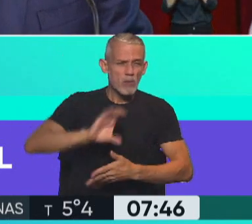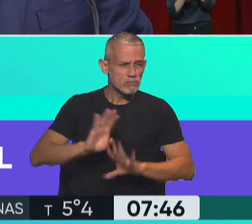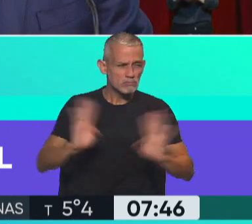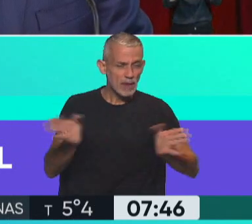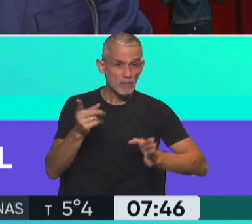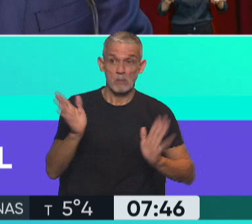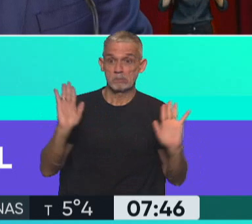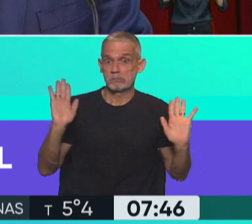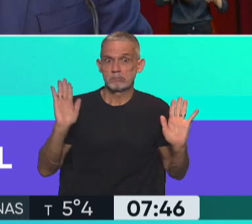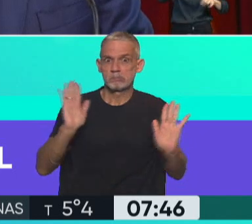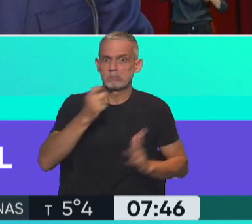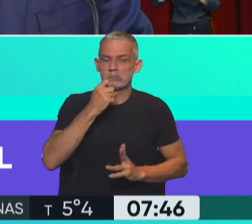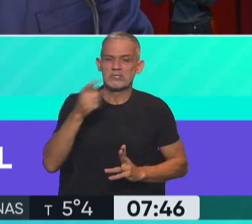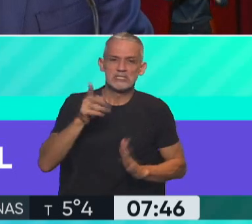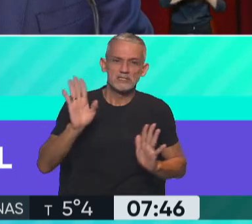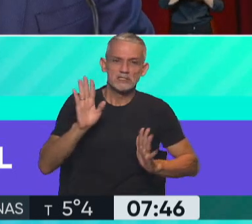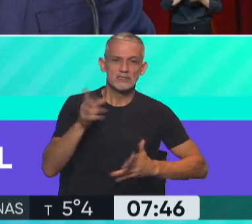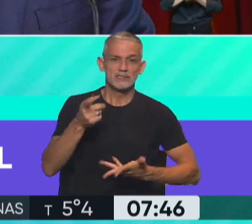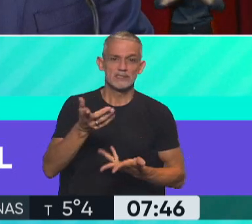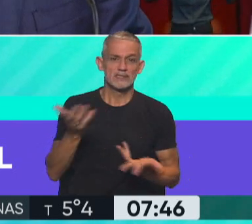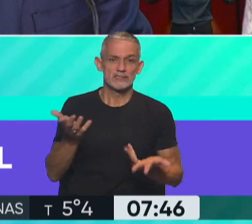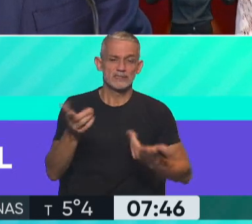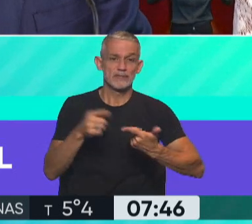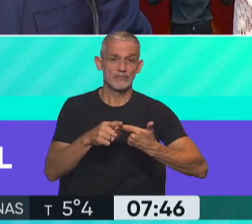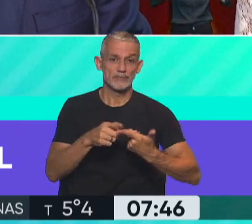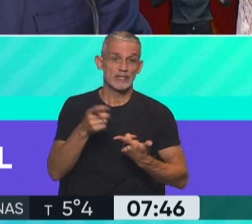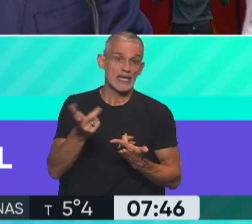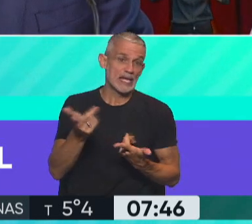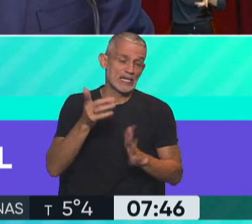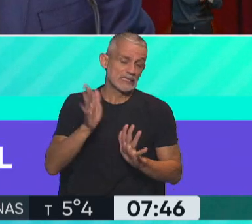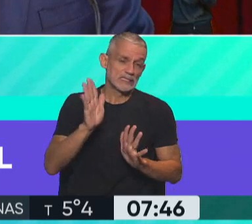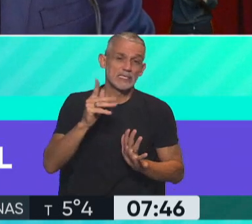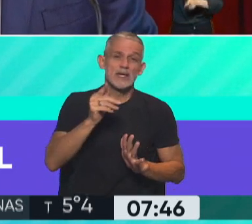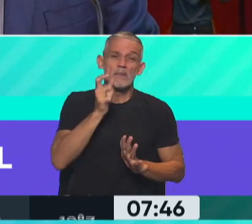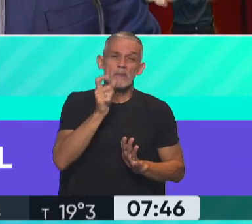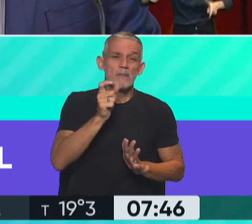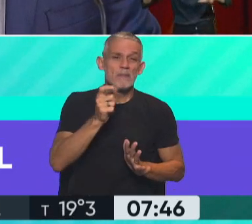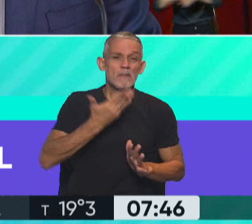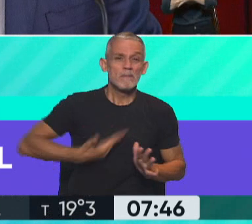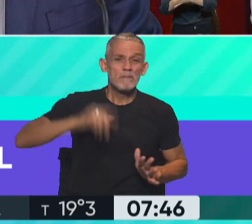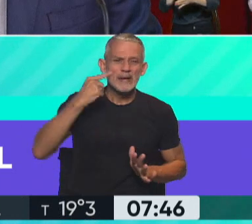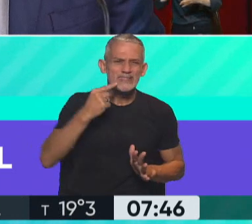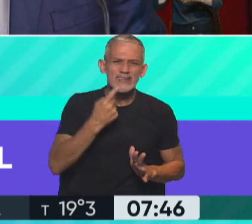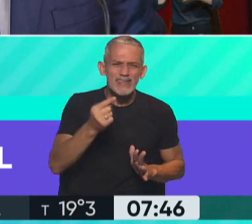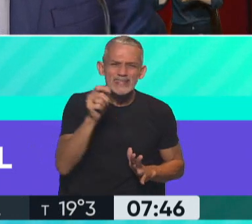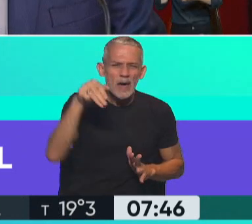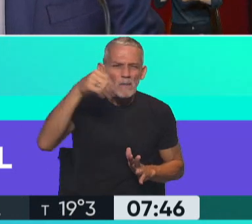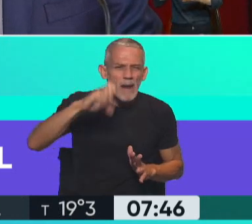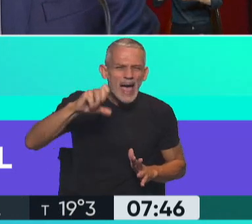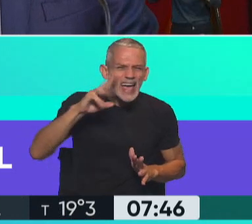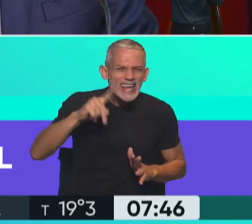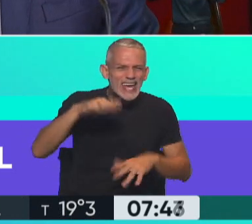El que le quepa el sayo que se lo ponga, porque en realidad en ningún momento del discurso el presidente habla en particular o dice